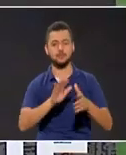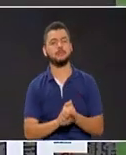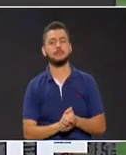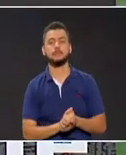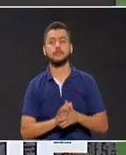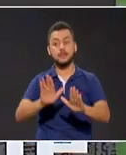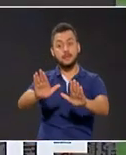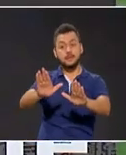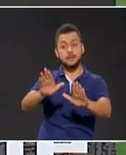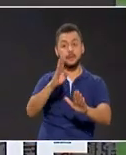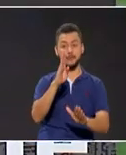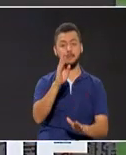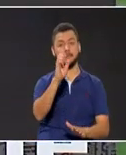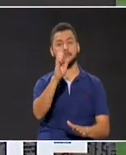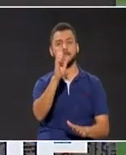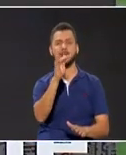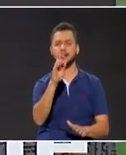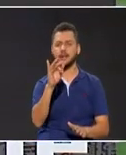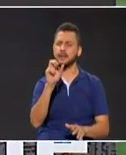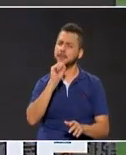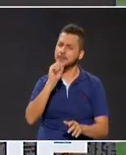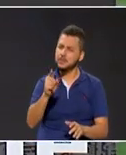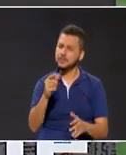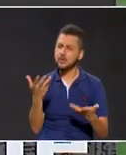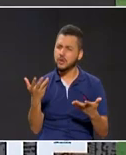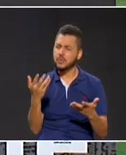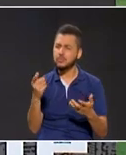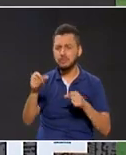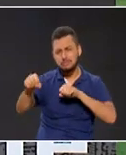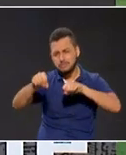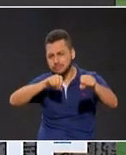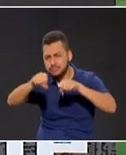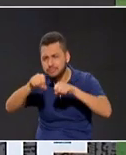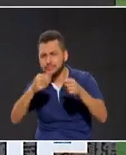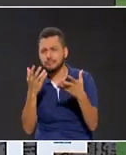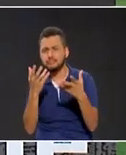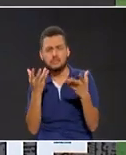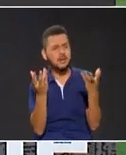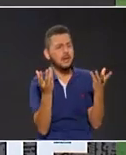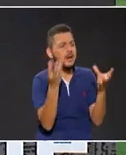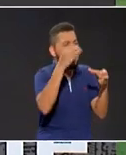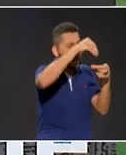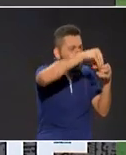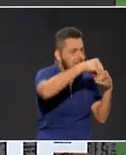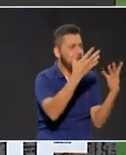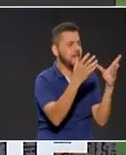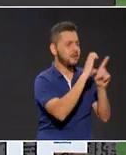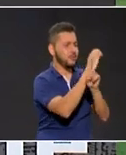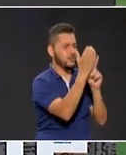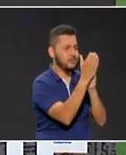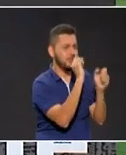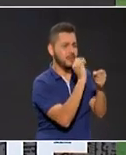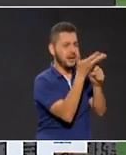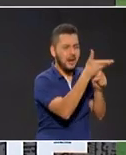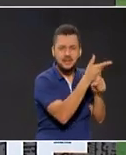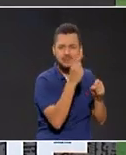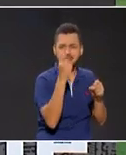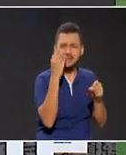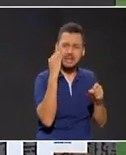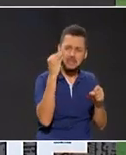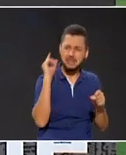como si no existieran en este momento esas posibilidades para ellos. Habla de lugares para el encuentro, para la cultura, activación,